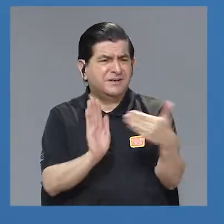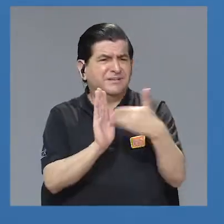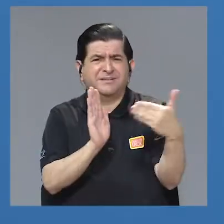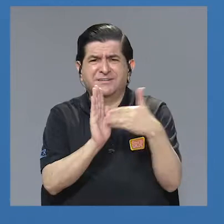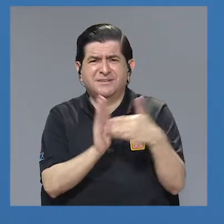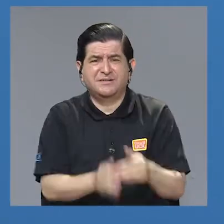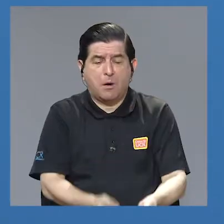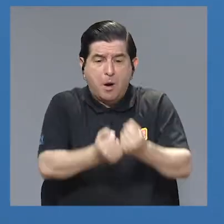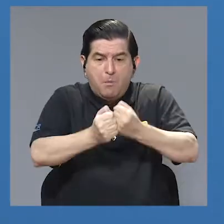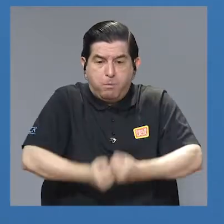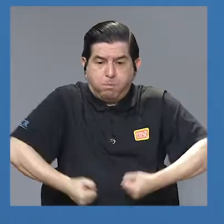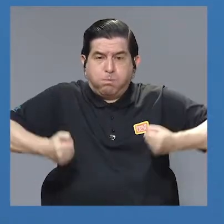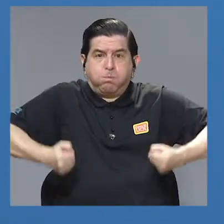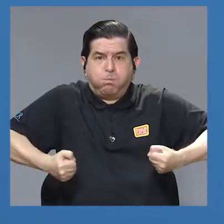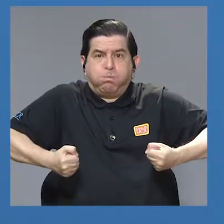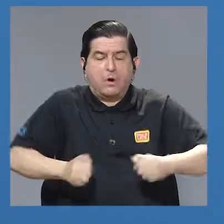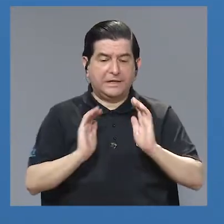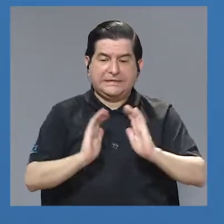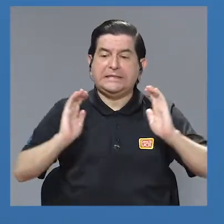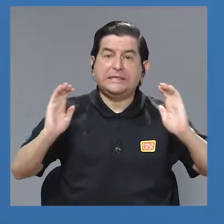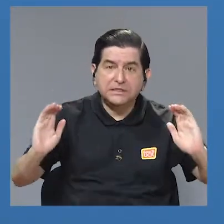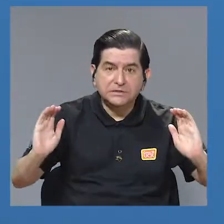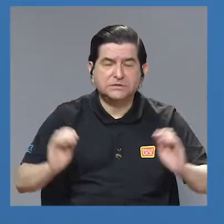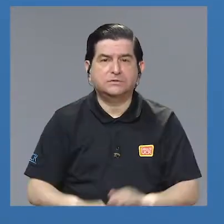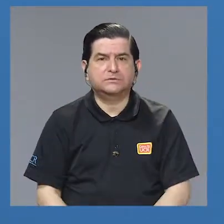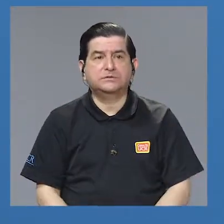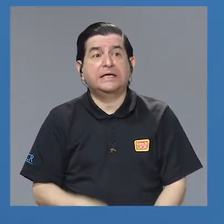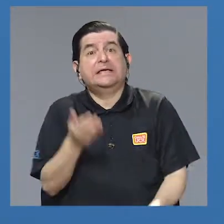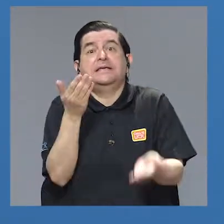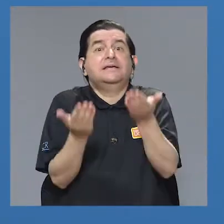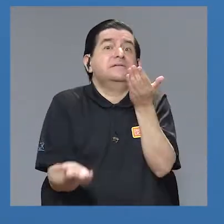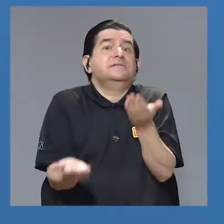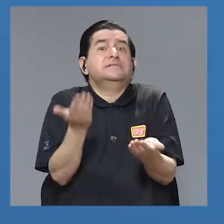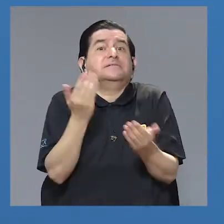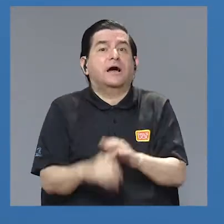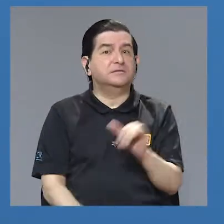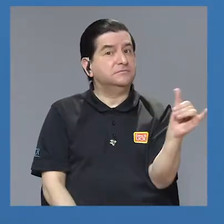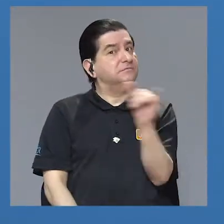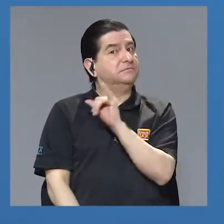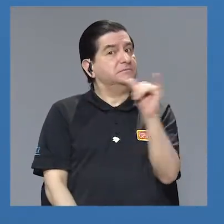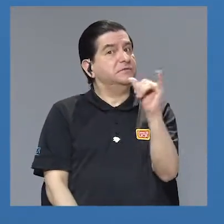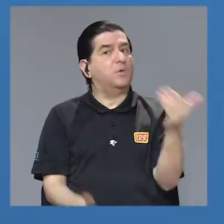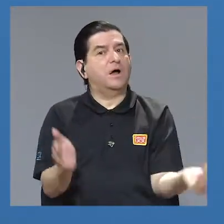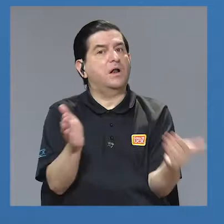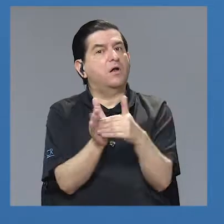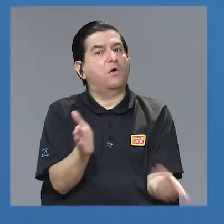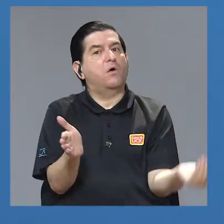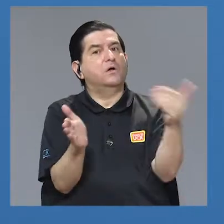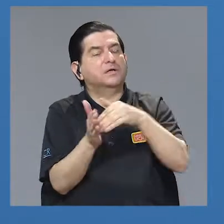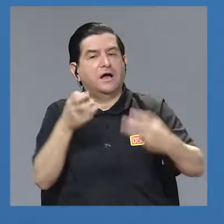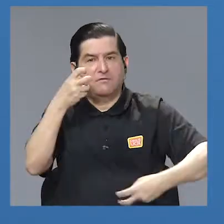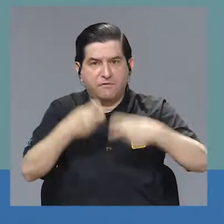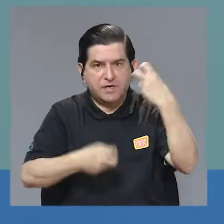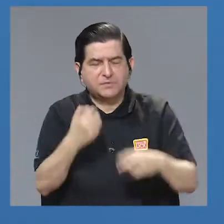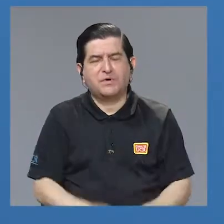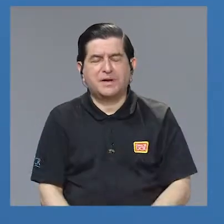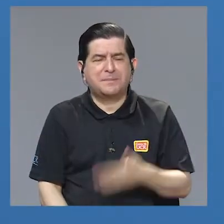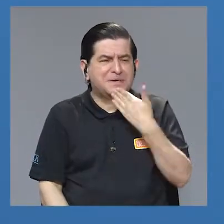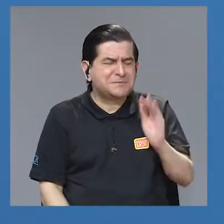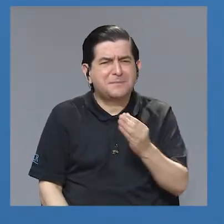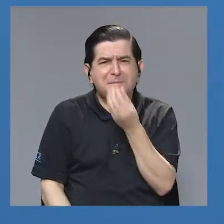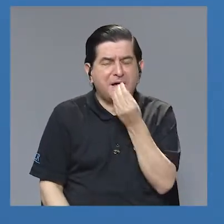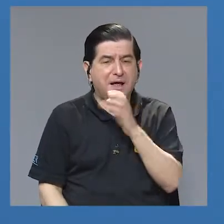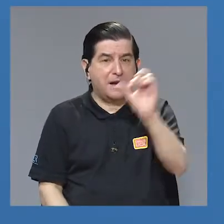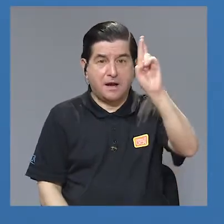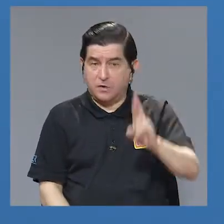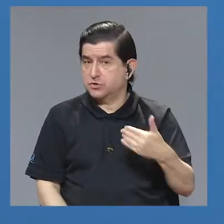también tiene afectaciones en el sobrepeso y la obesidad infantil. Y cuidado y no vamos también a volver a tener problemas de